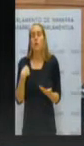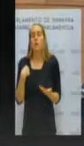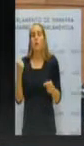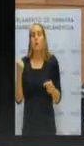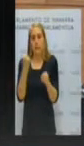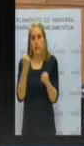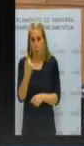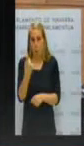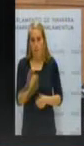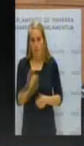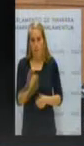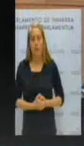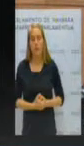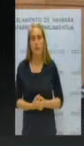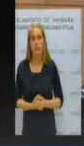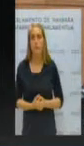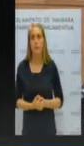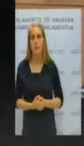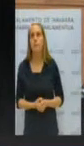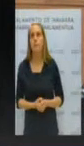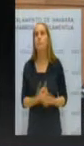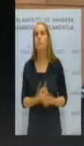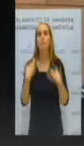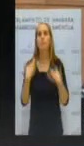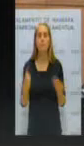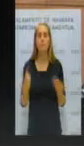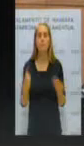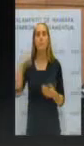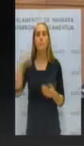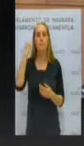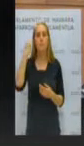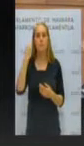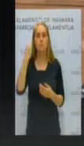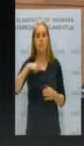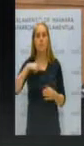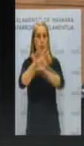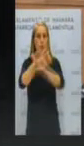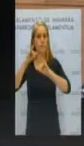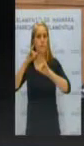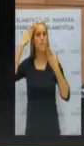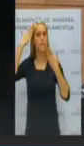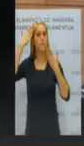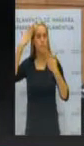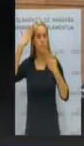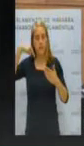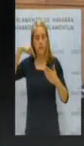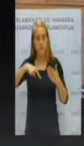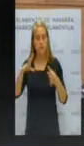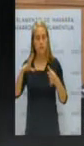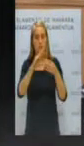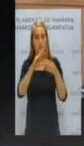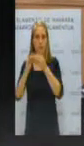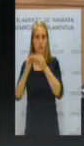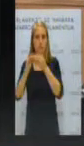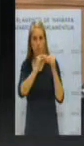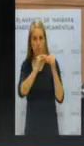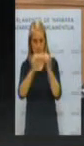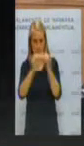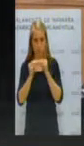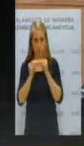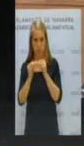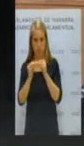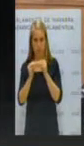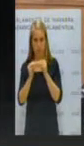que hacer. Por lo tanto, bueno, pues, efectivamente, yo creo que sí que tenemos que felicitarnos por este acuerdo unánime, que no es